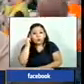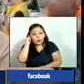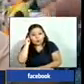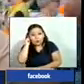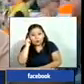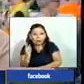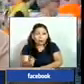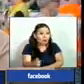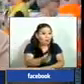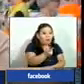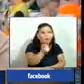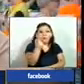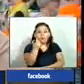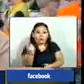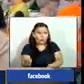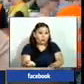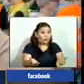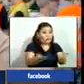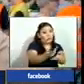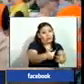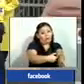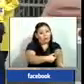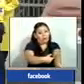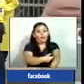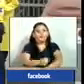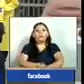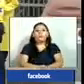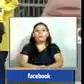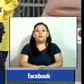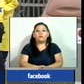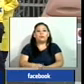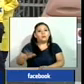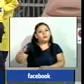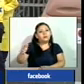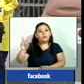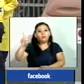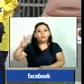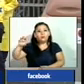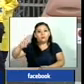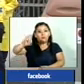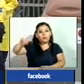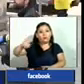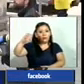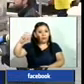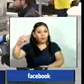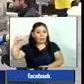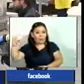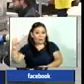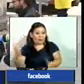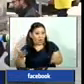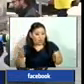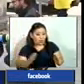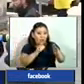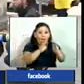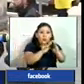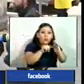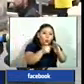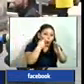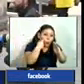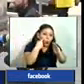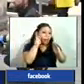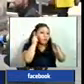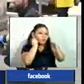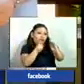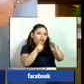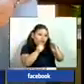las residencias que no han sido trasladados a los hospitales casi 20.000 personas han muerto en residencias de mayores como casos